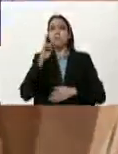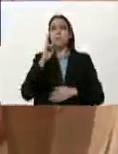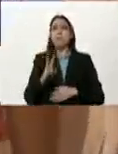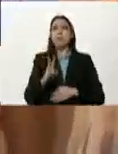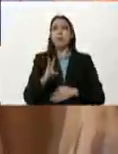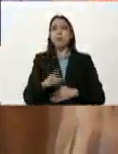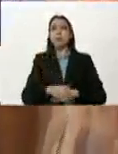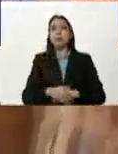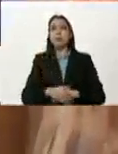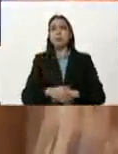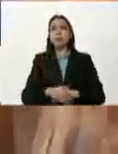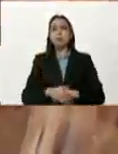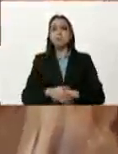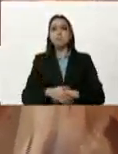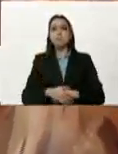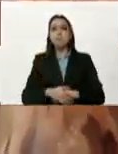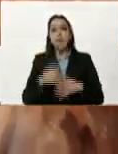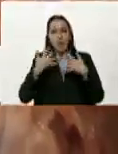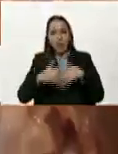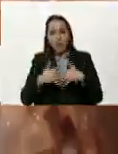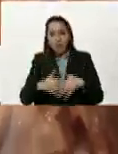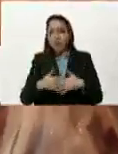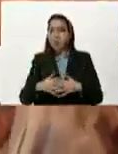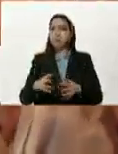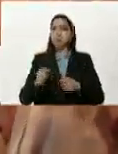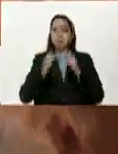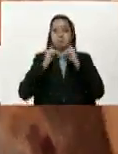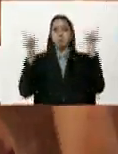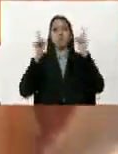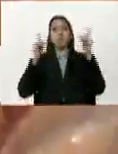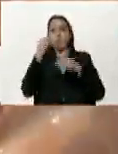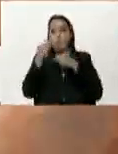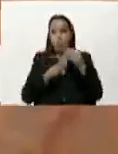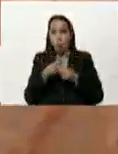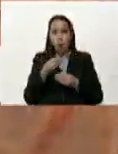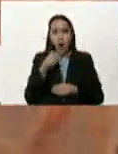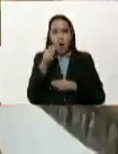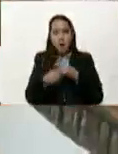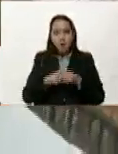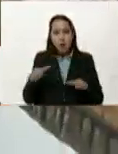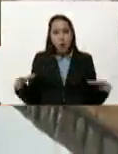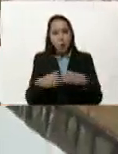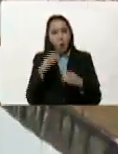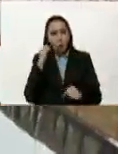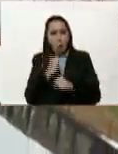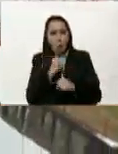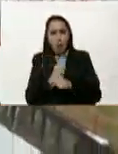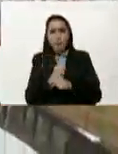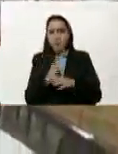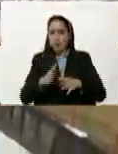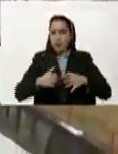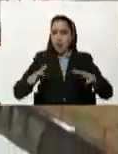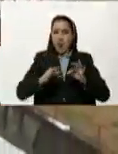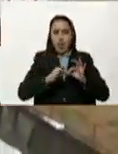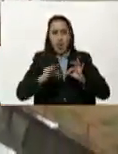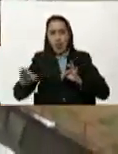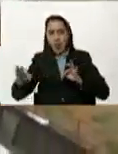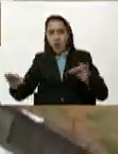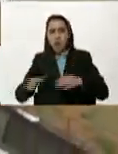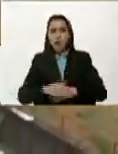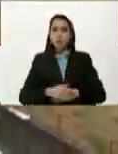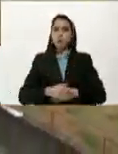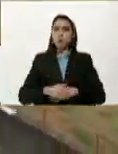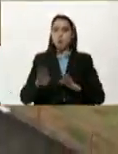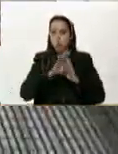y verla desde afuera uno no le queda otra que asombrarse de la capacidad de ésta de esta instalación con niveles de higiene